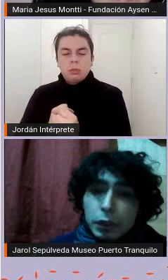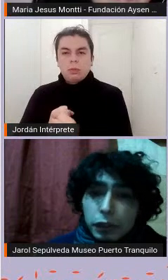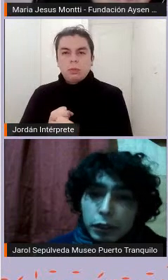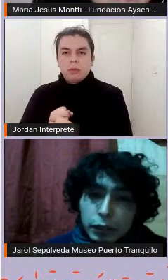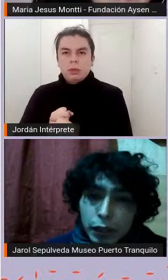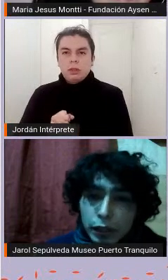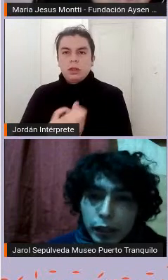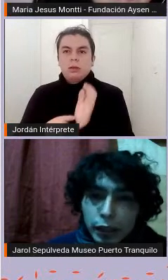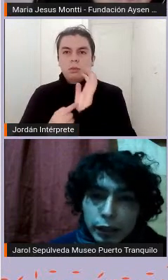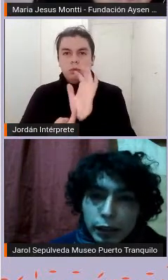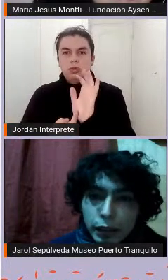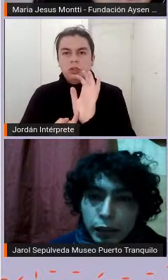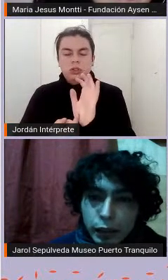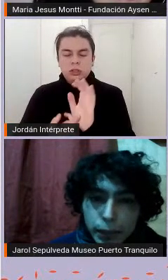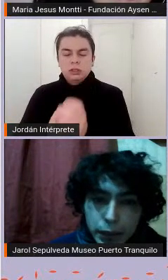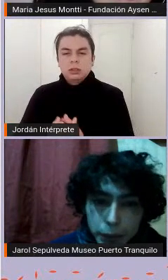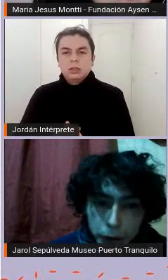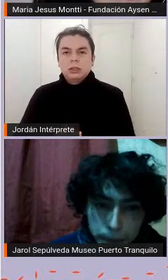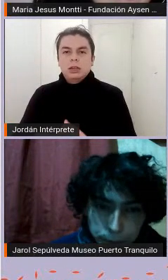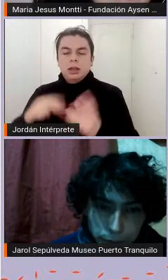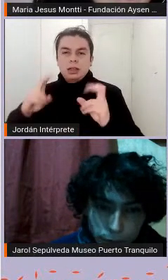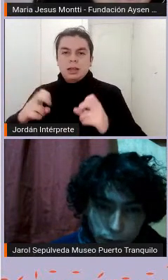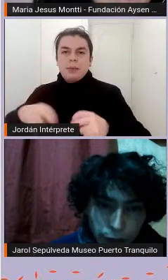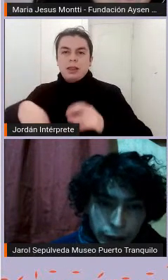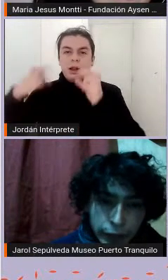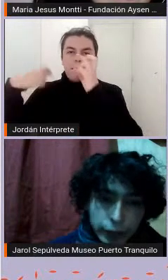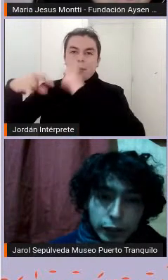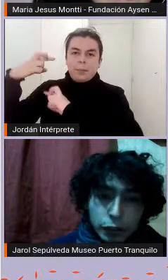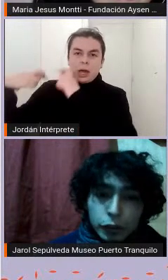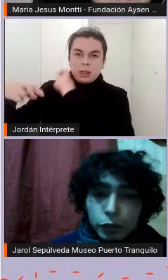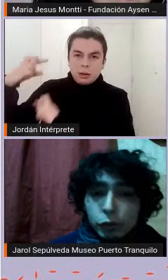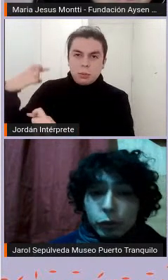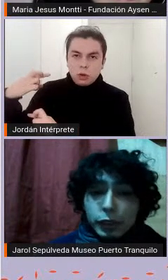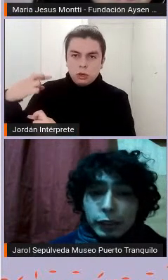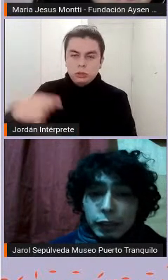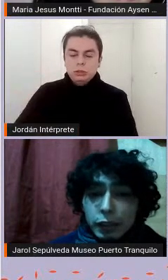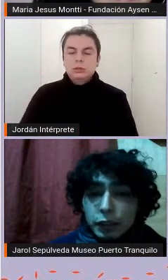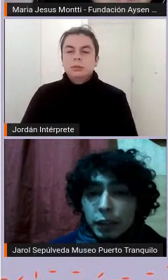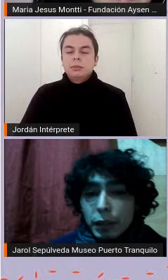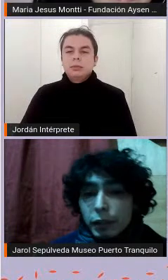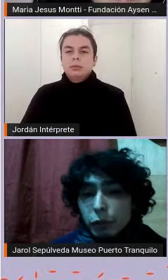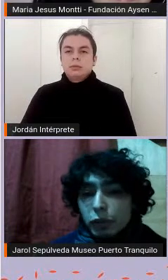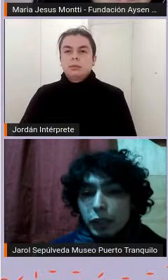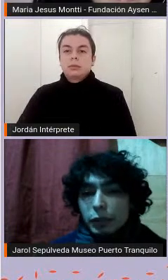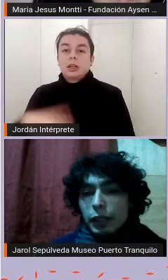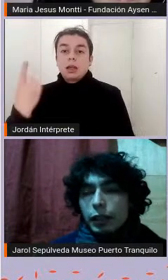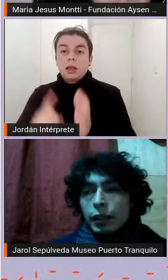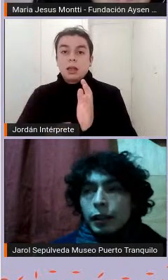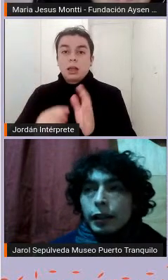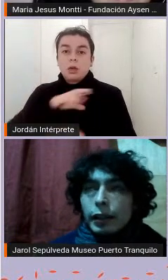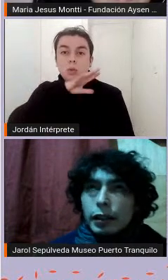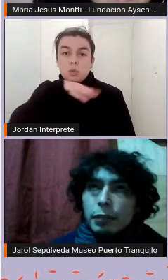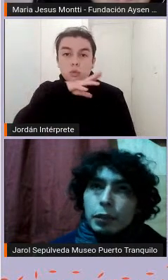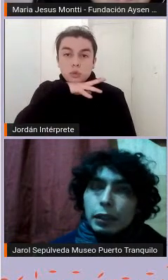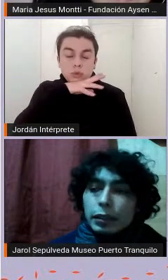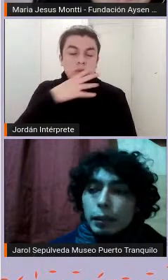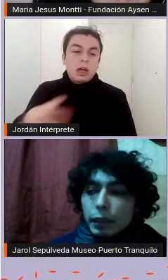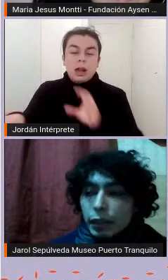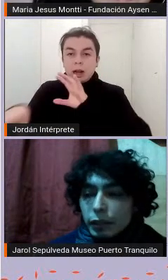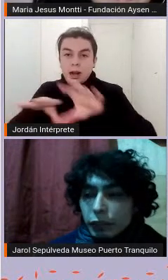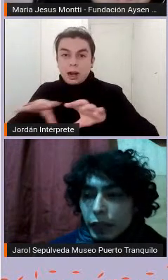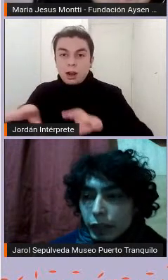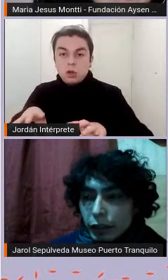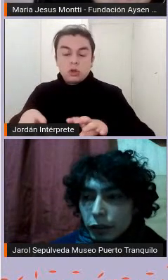este ámbito, ¿cierto? Que es lo que tiene que ver con el patrimonio. Desarrollo y uso sustentable de los llamados recursos naturales. Es importante